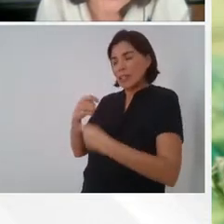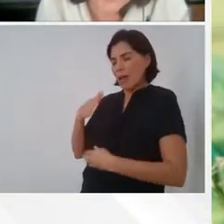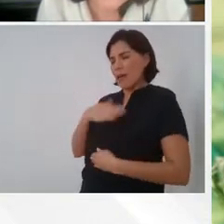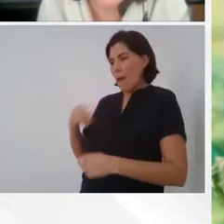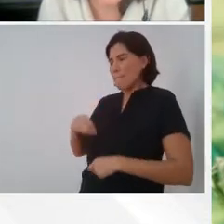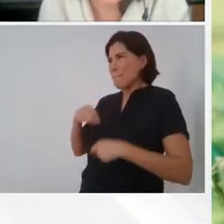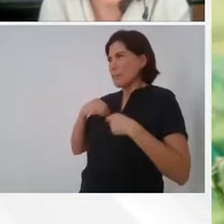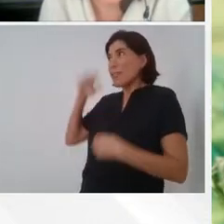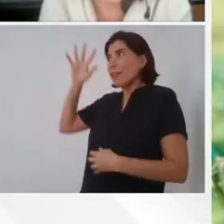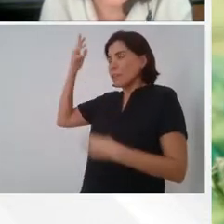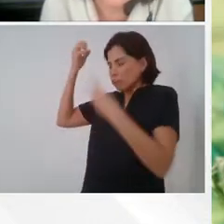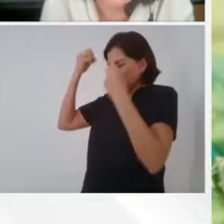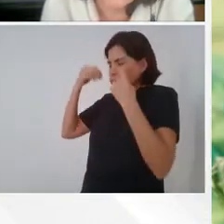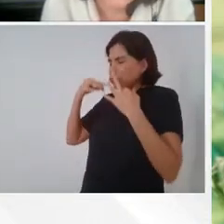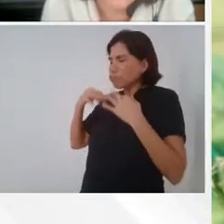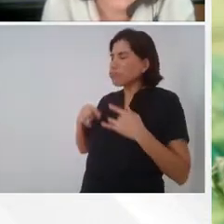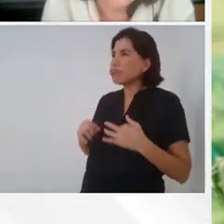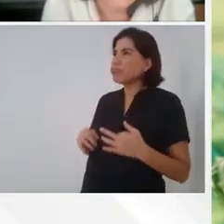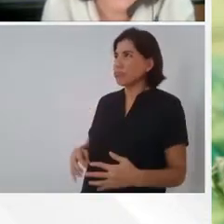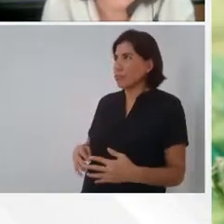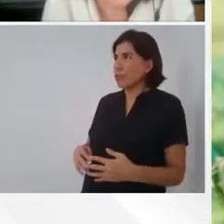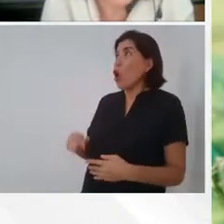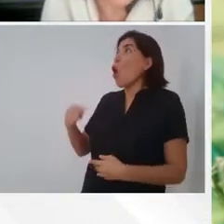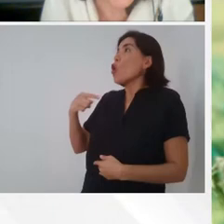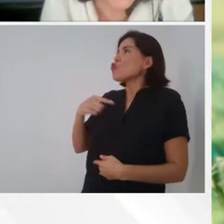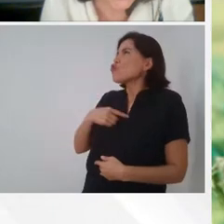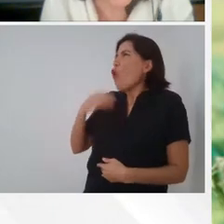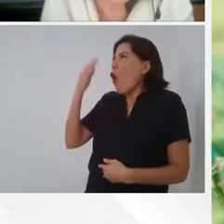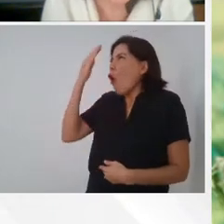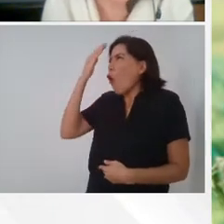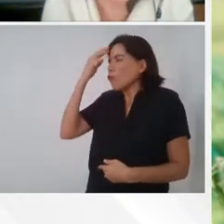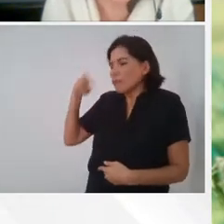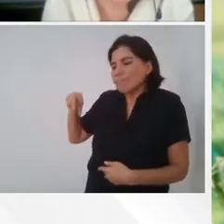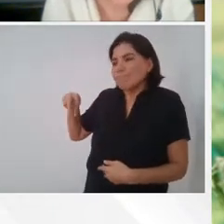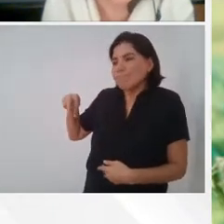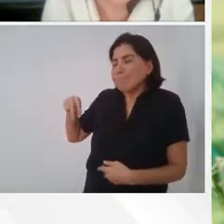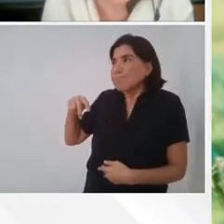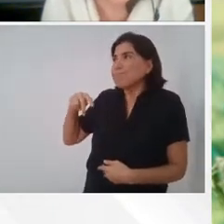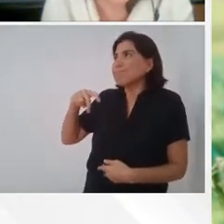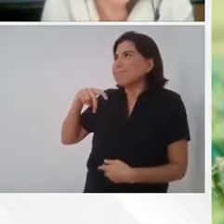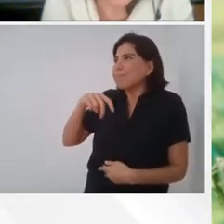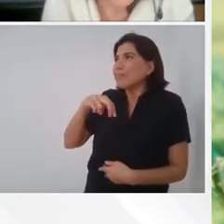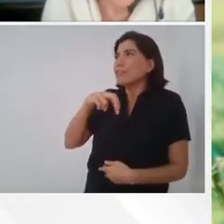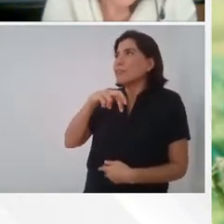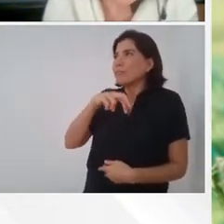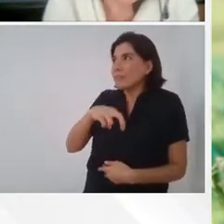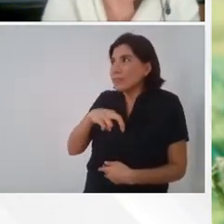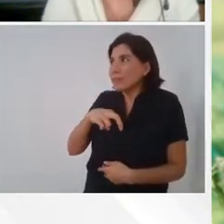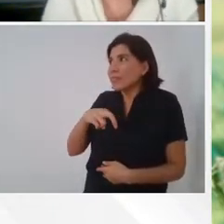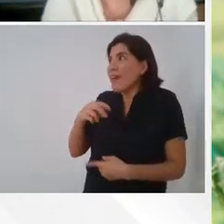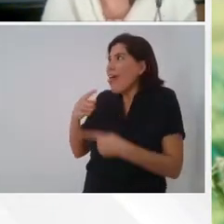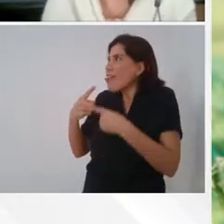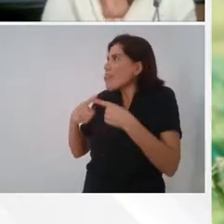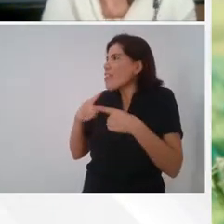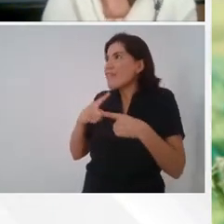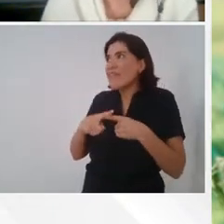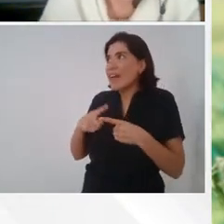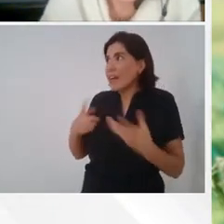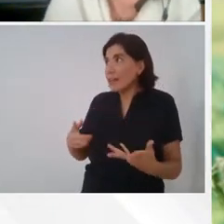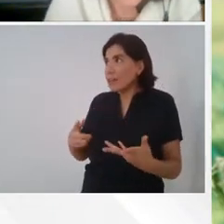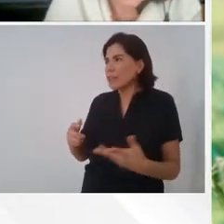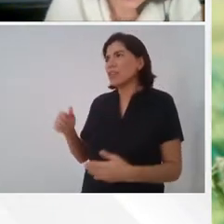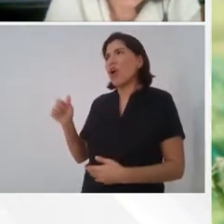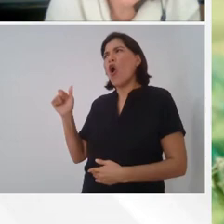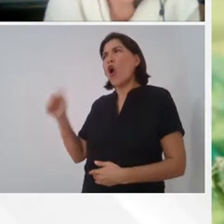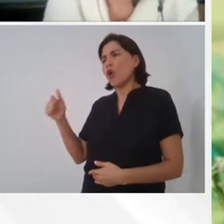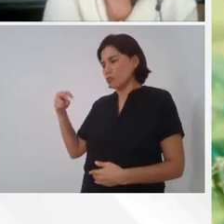de pasos que será diferente de todos los otros pasos. Los otros pasos hacen que yo